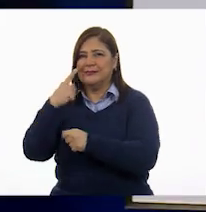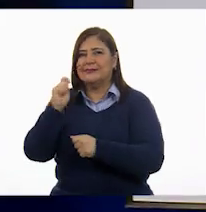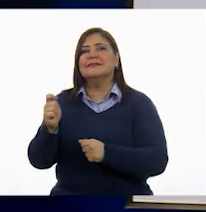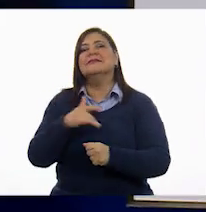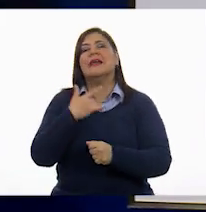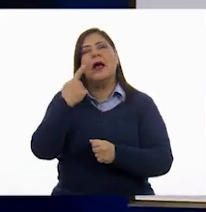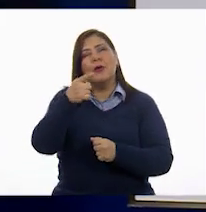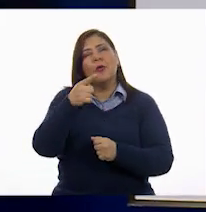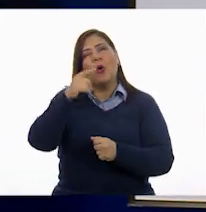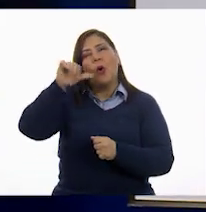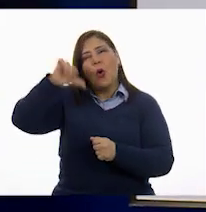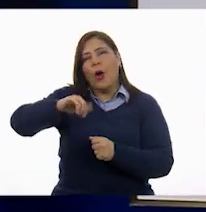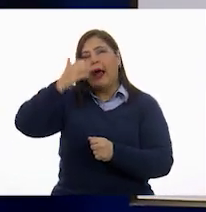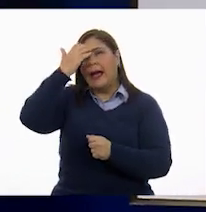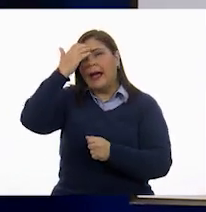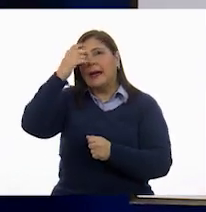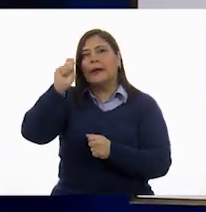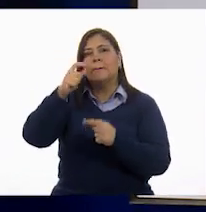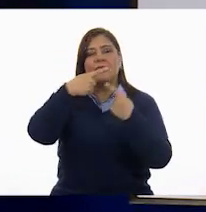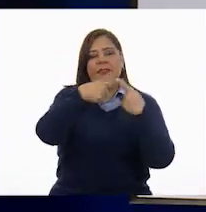algunas diferencias que son muy